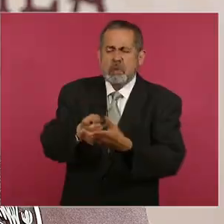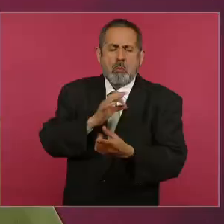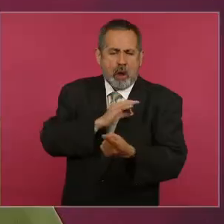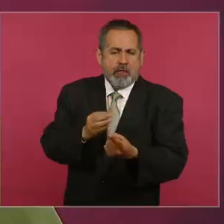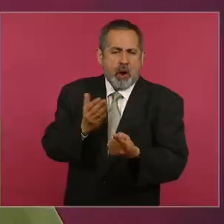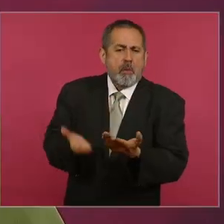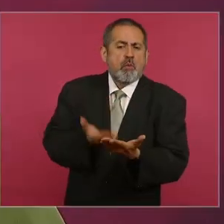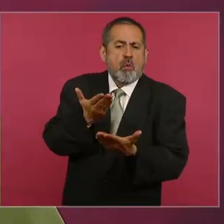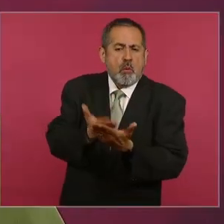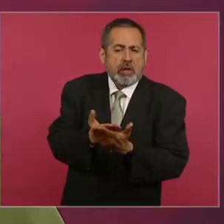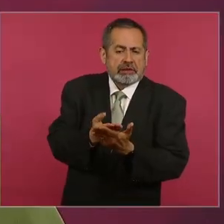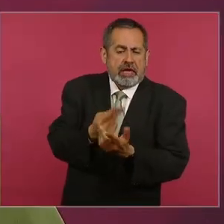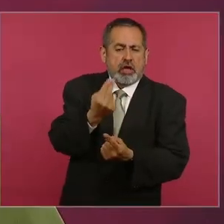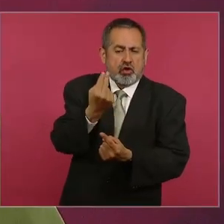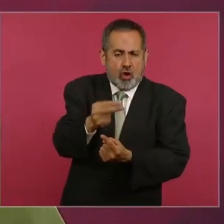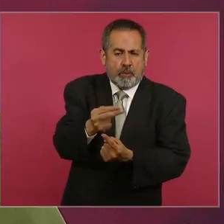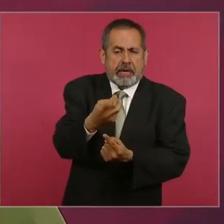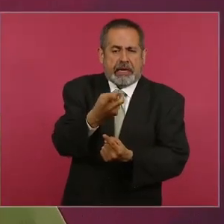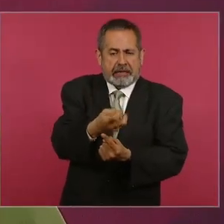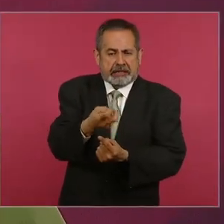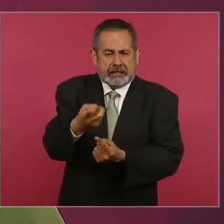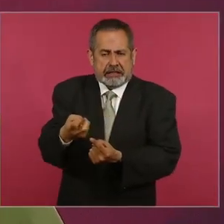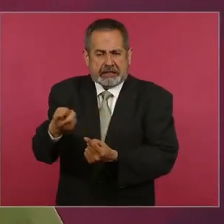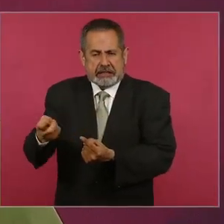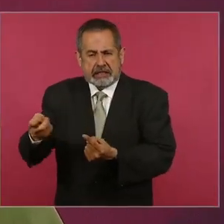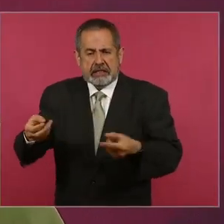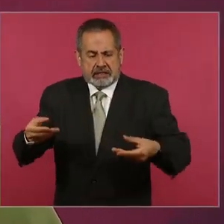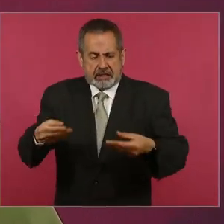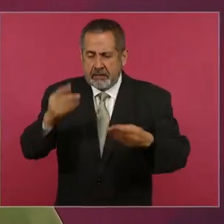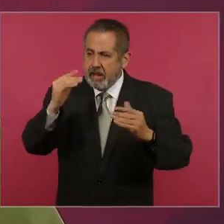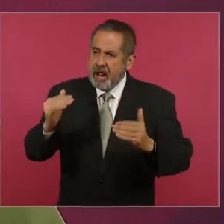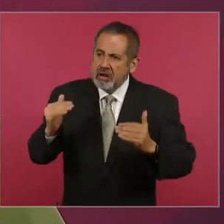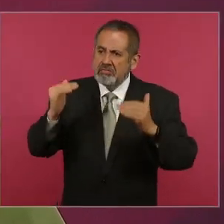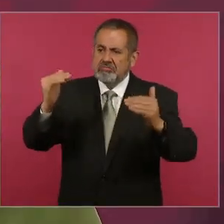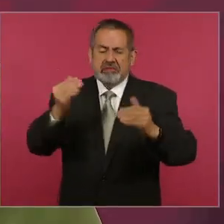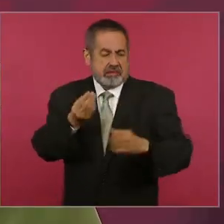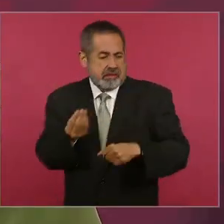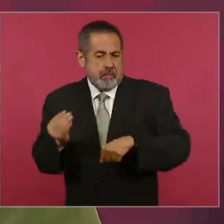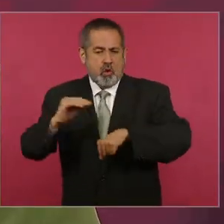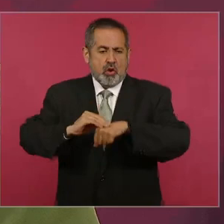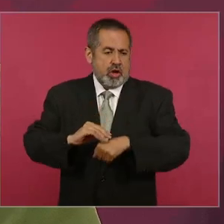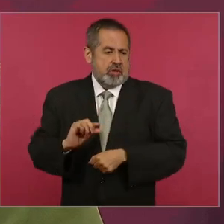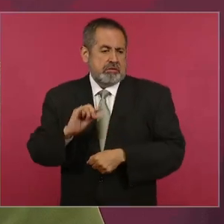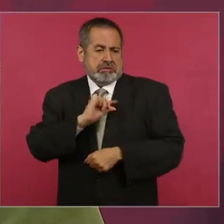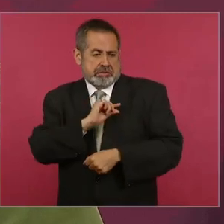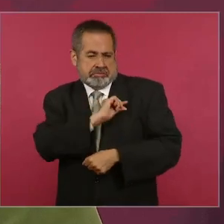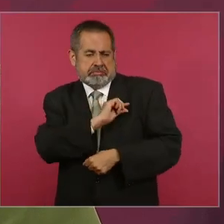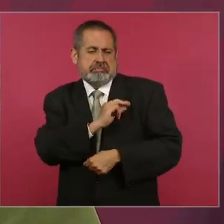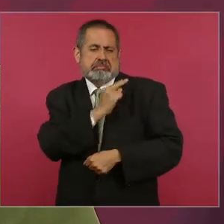de los que van a obtener el siguiente grado. Esta propuesta va en base